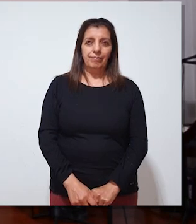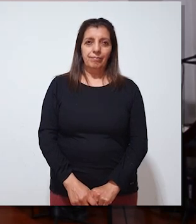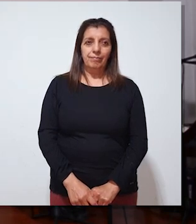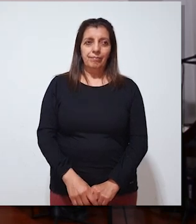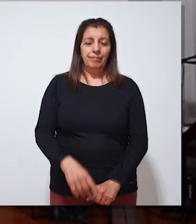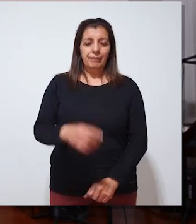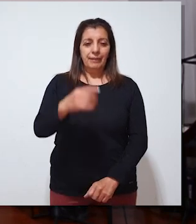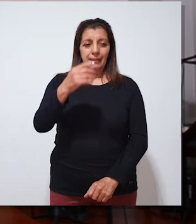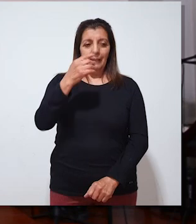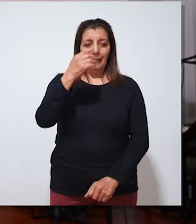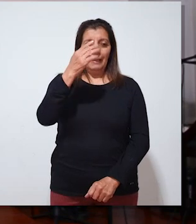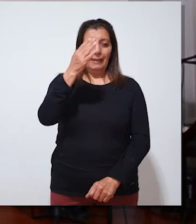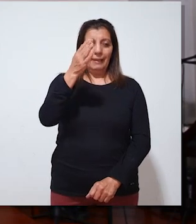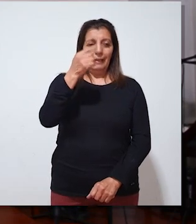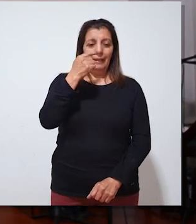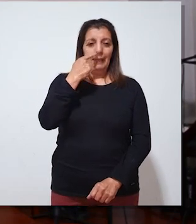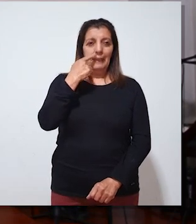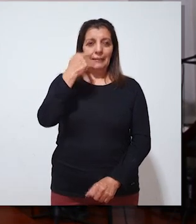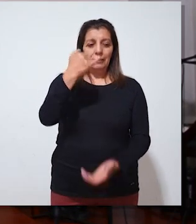El Señor esté con ustedes.